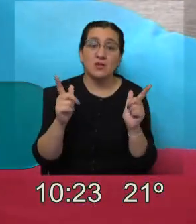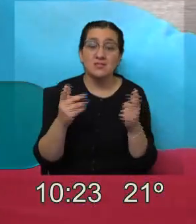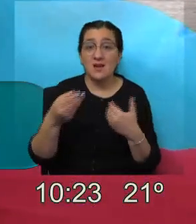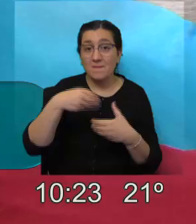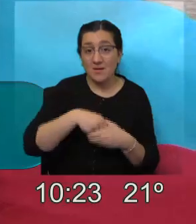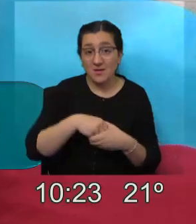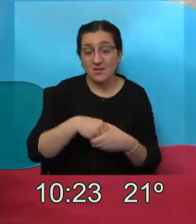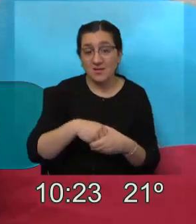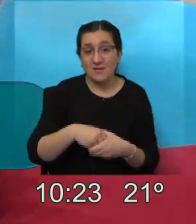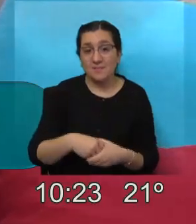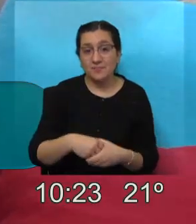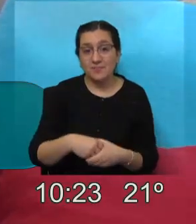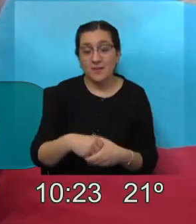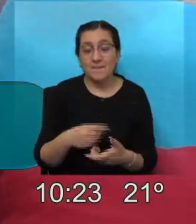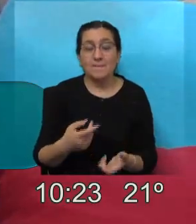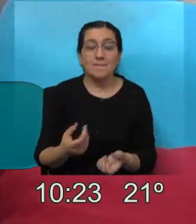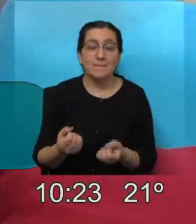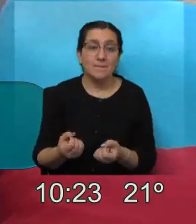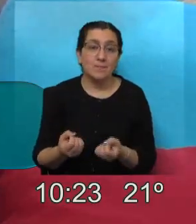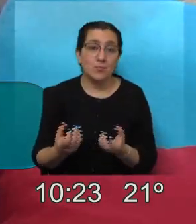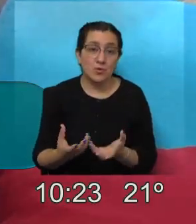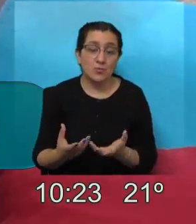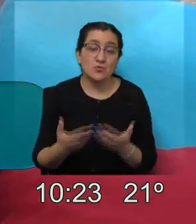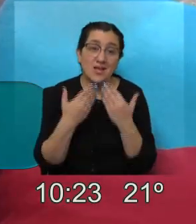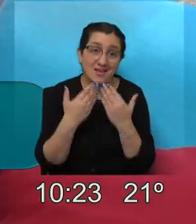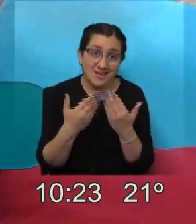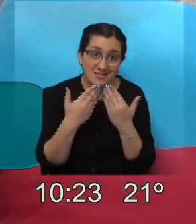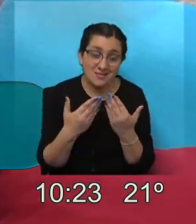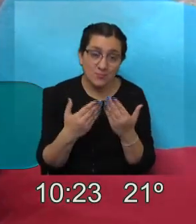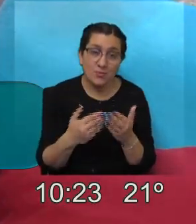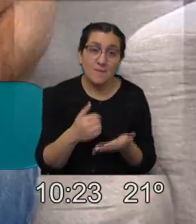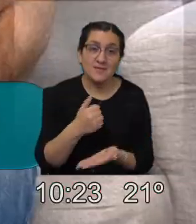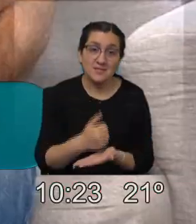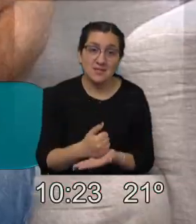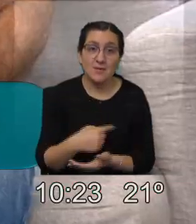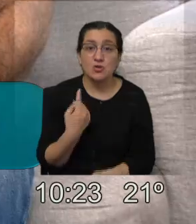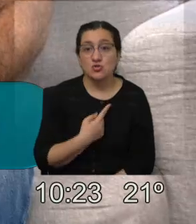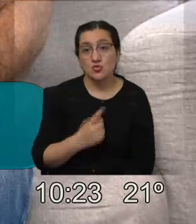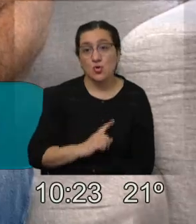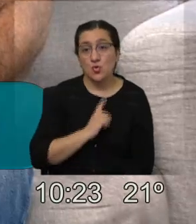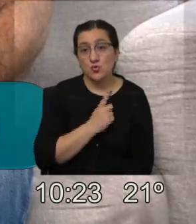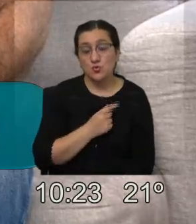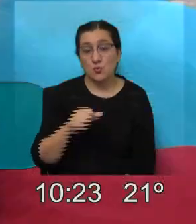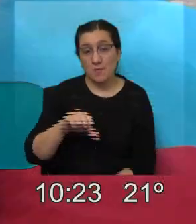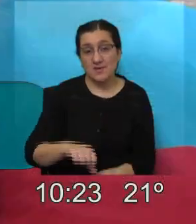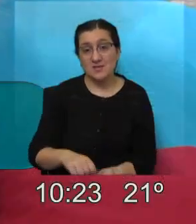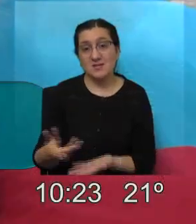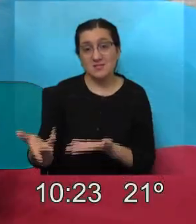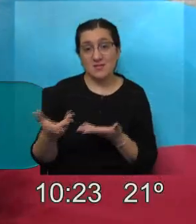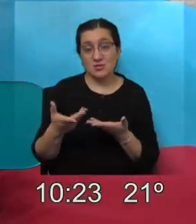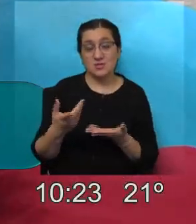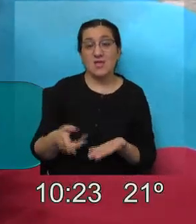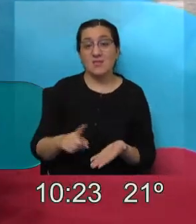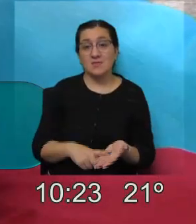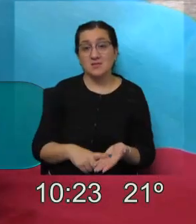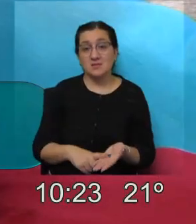parte sin ser parte. Así que enormes gracias por esta presencia acá. Para nosotros es un orgullo, un honor como país recibirlos, pero aparte